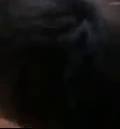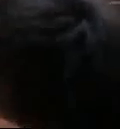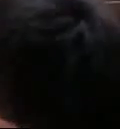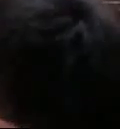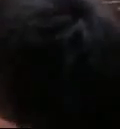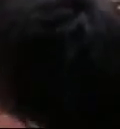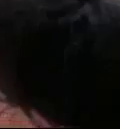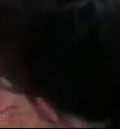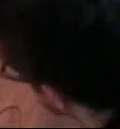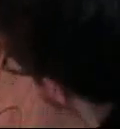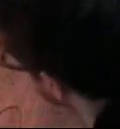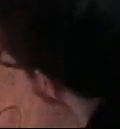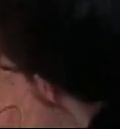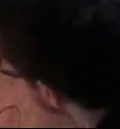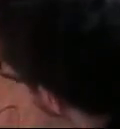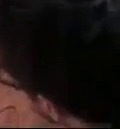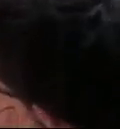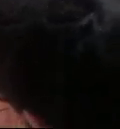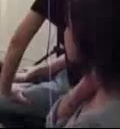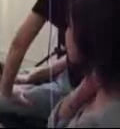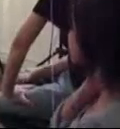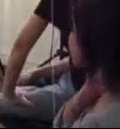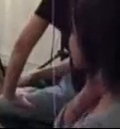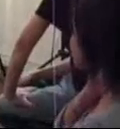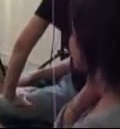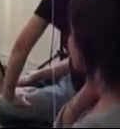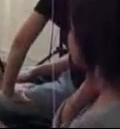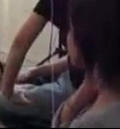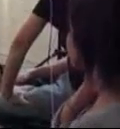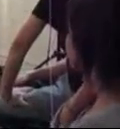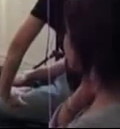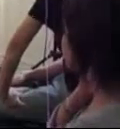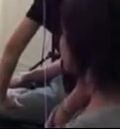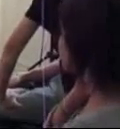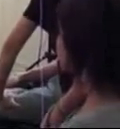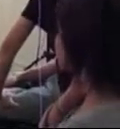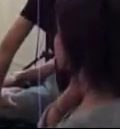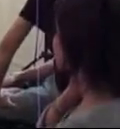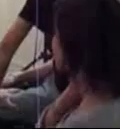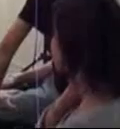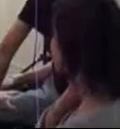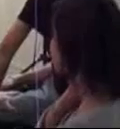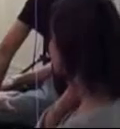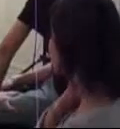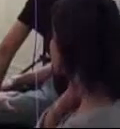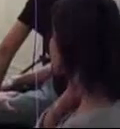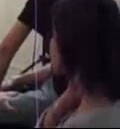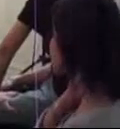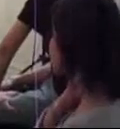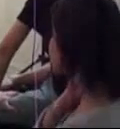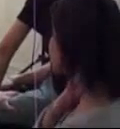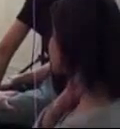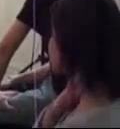y adolescentes sordos. Autora y coautora de libros y artículos nacionales e internacionales. Por su intensa